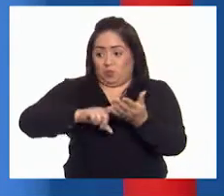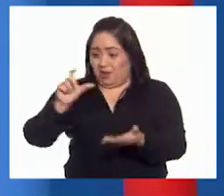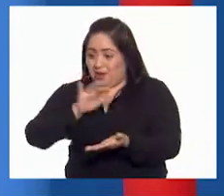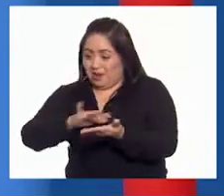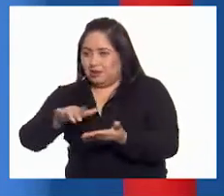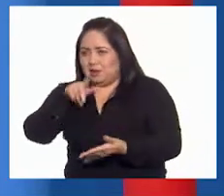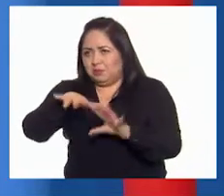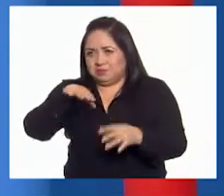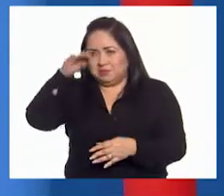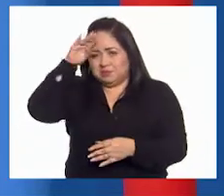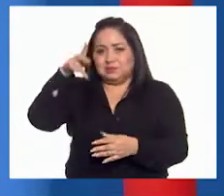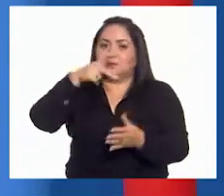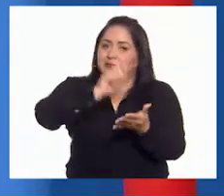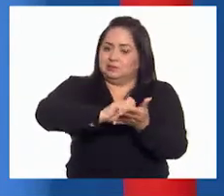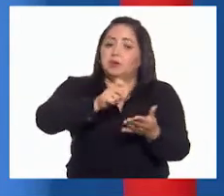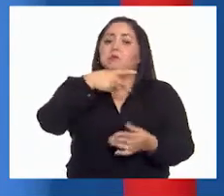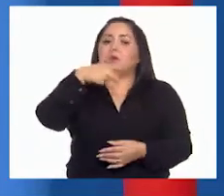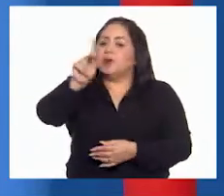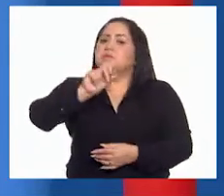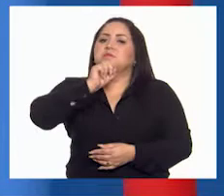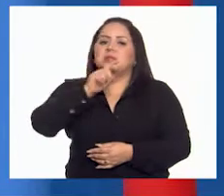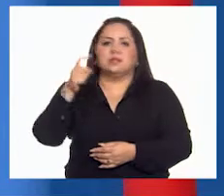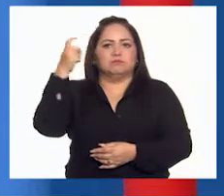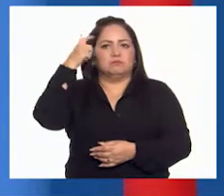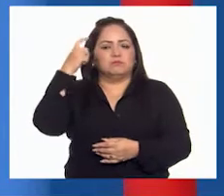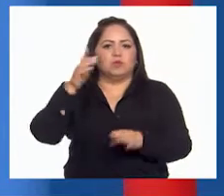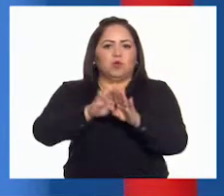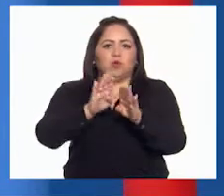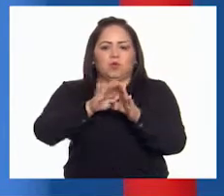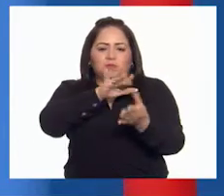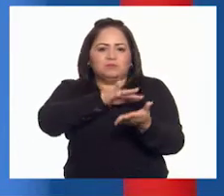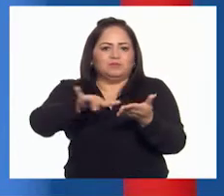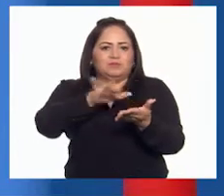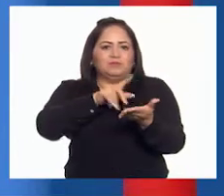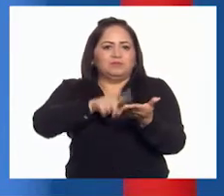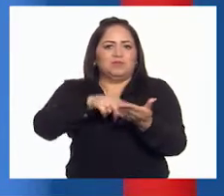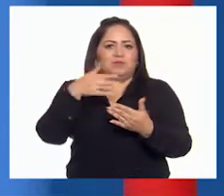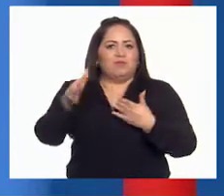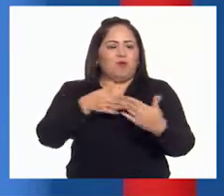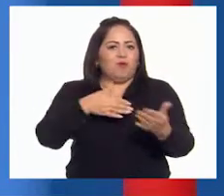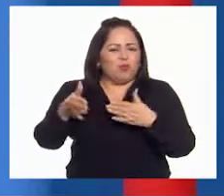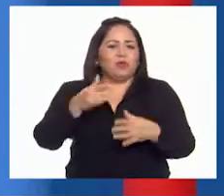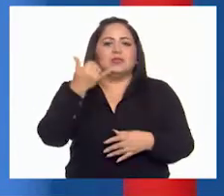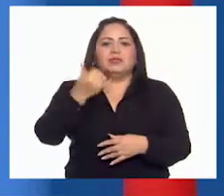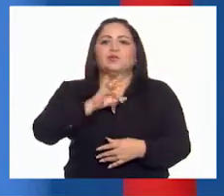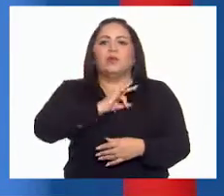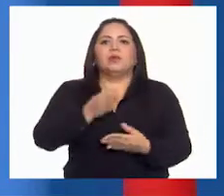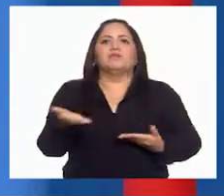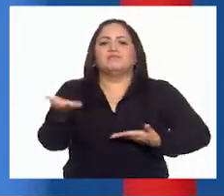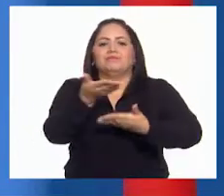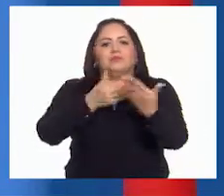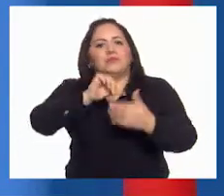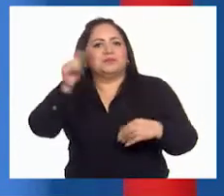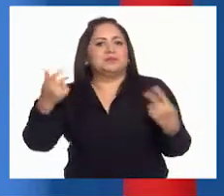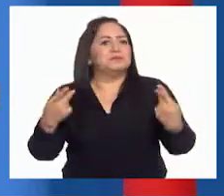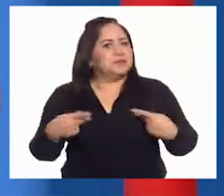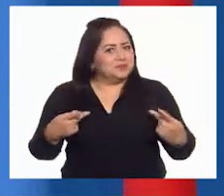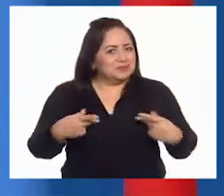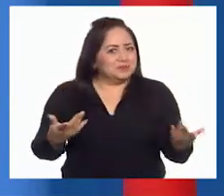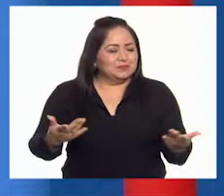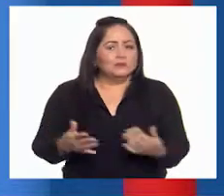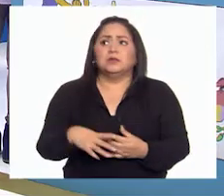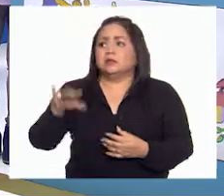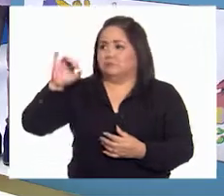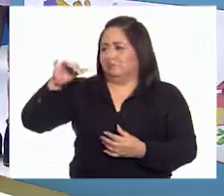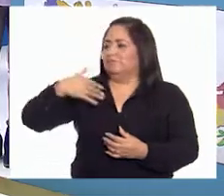y piensan, pero también a desarrollar sus propios modelos de los textos que trabajamos y a compartirlos con más personas. Lo